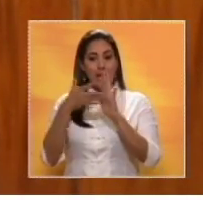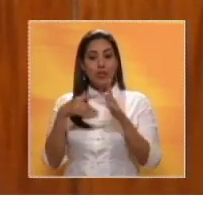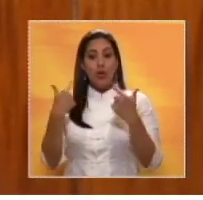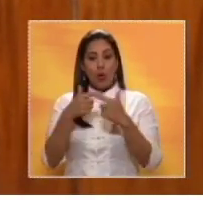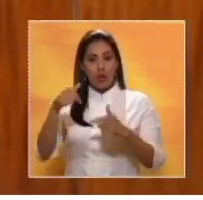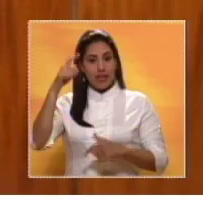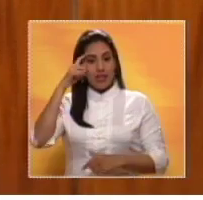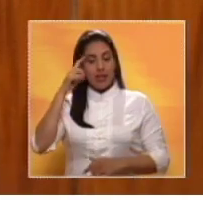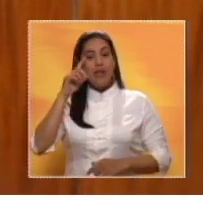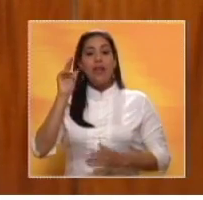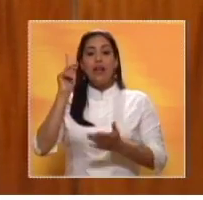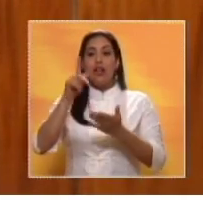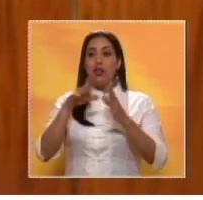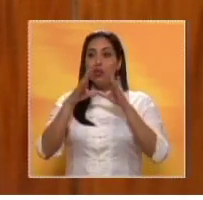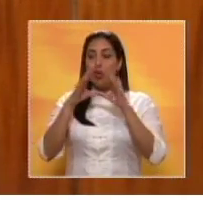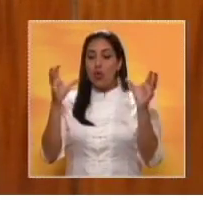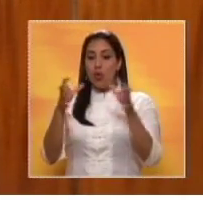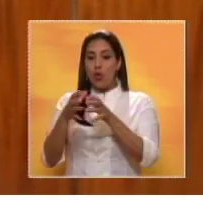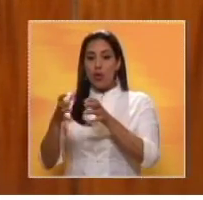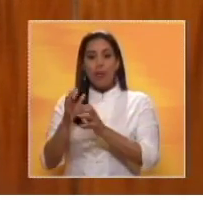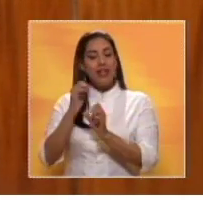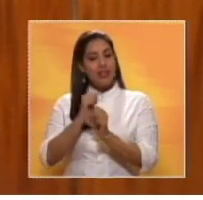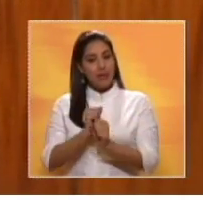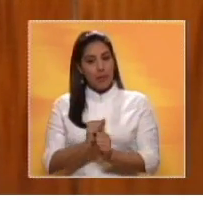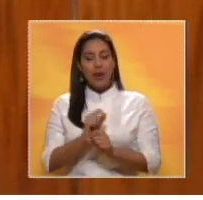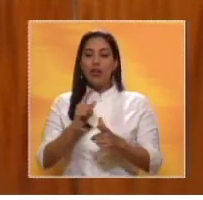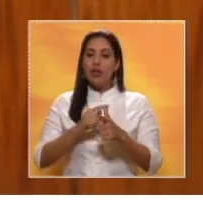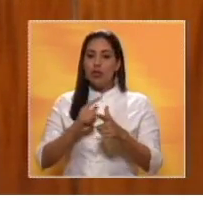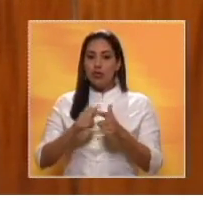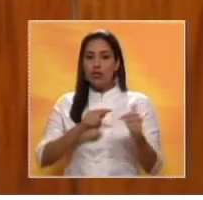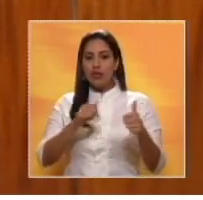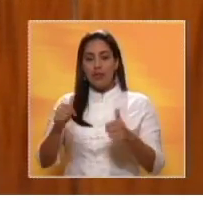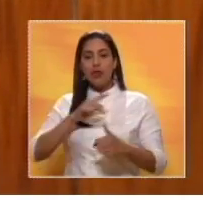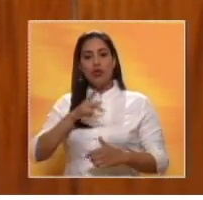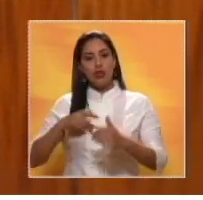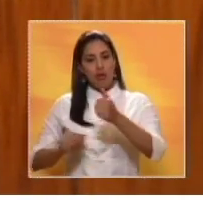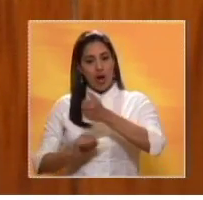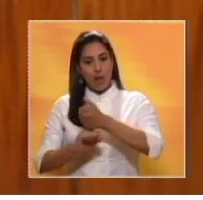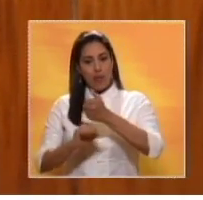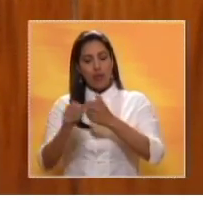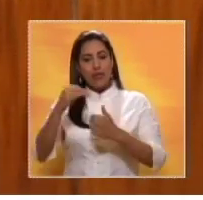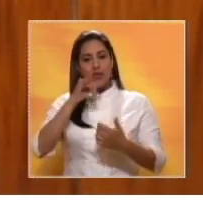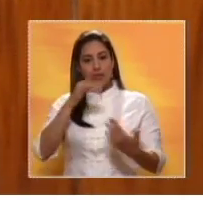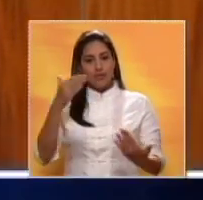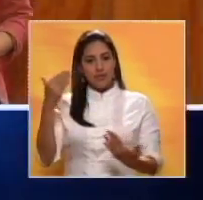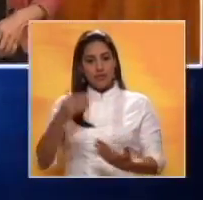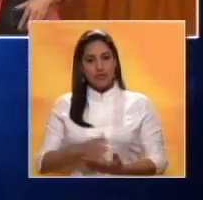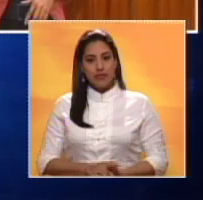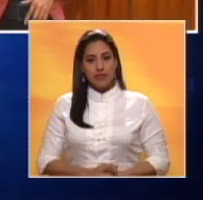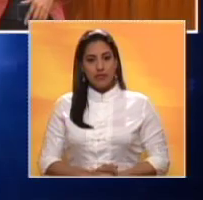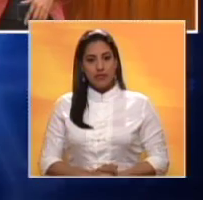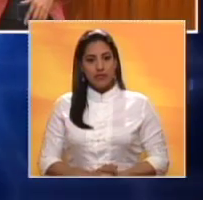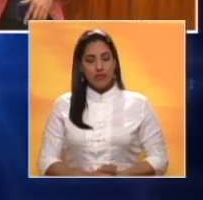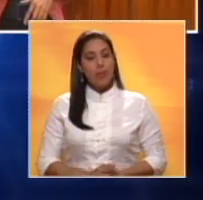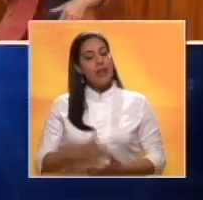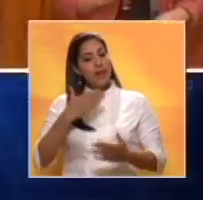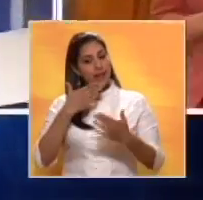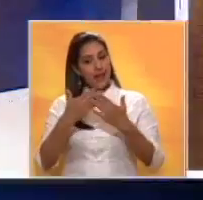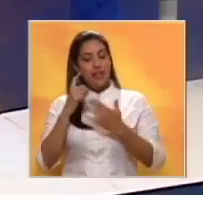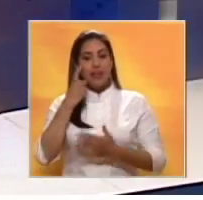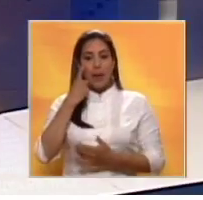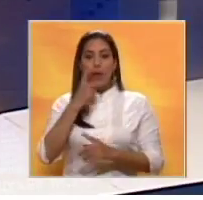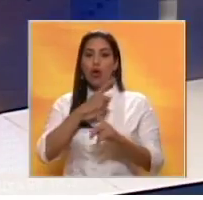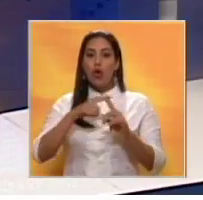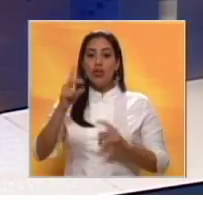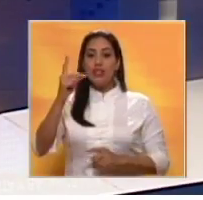en esta audiencia. Ya se encuentran todas las partes, solo se espera entonces que inicie nuestro aporte. Ustedes continúen con mucho más desde el estudio. Gracias,